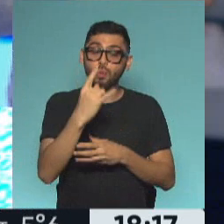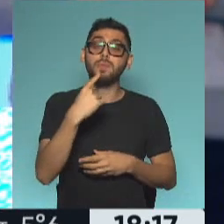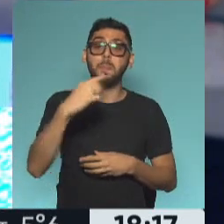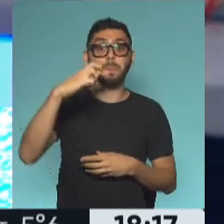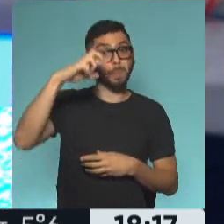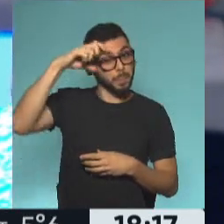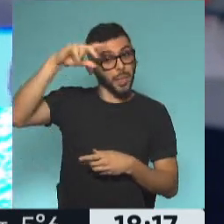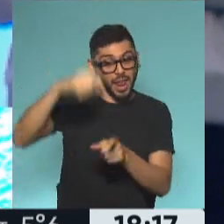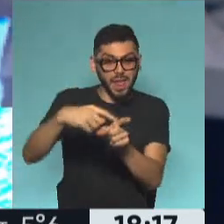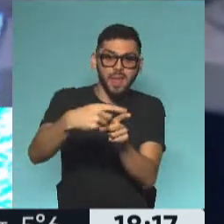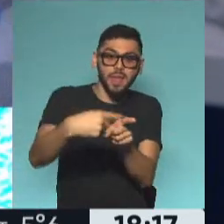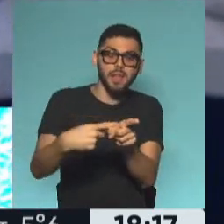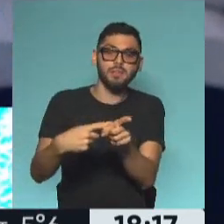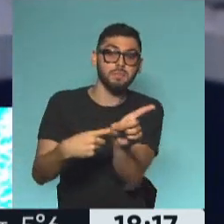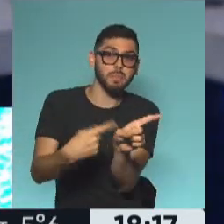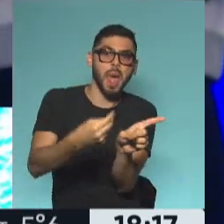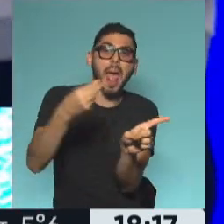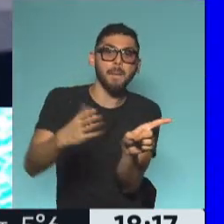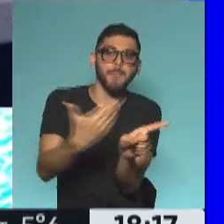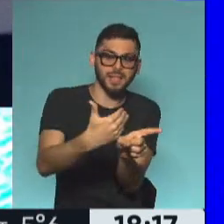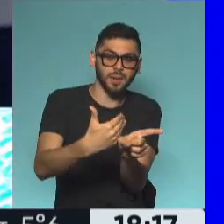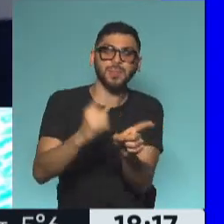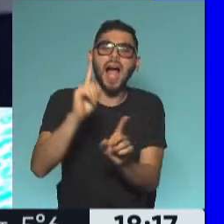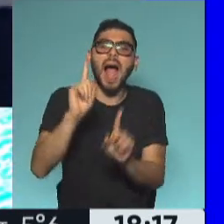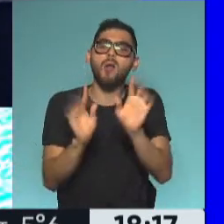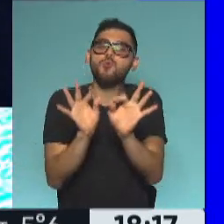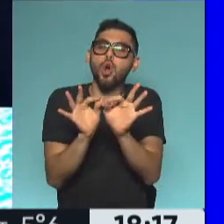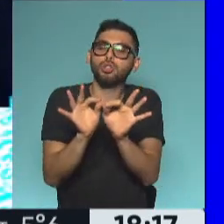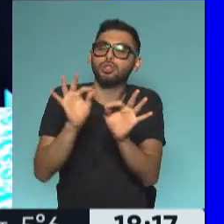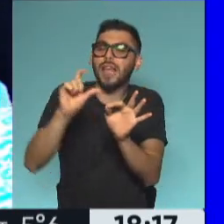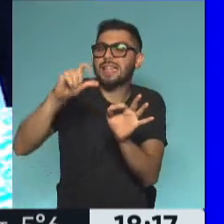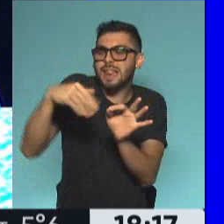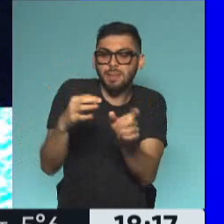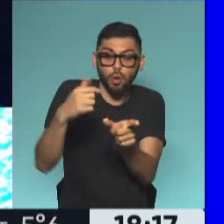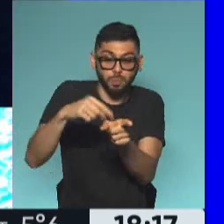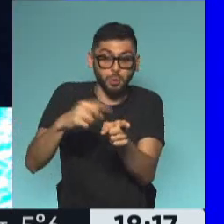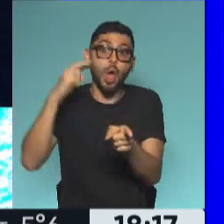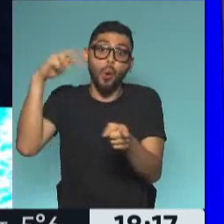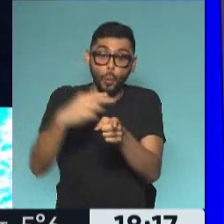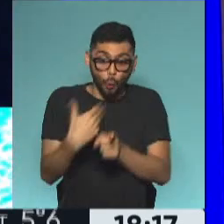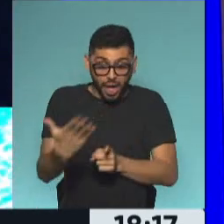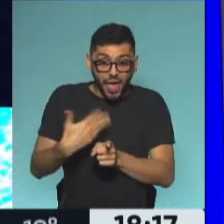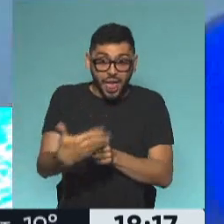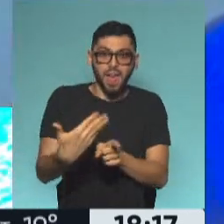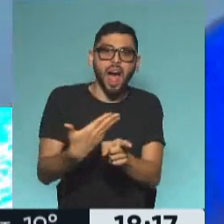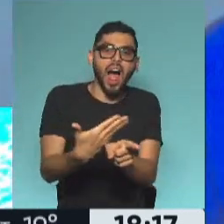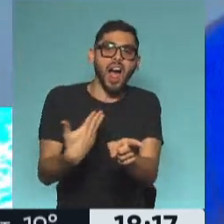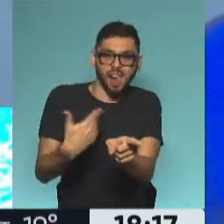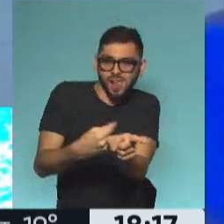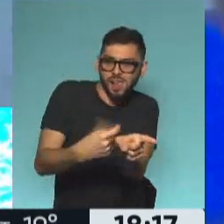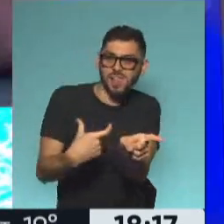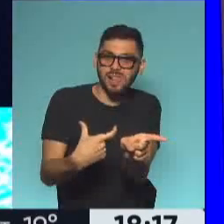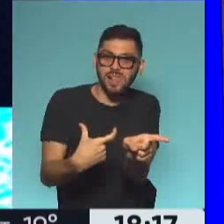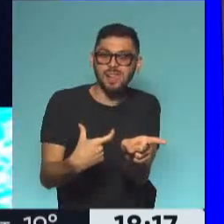comienza algunos centímetros por detrás de donde empieza a verse superficialmente. Sexo.